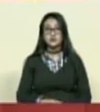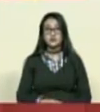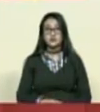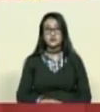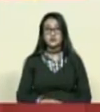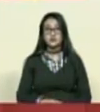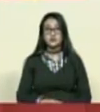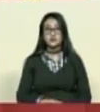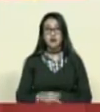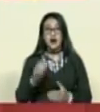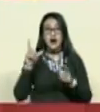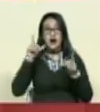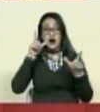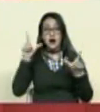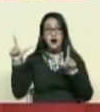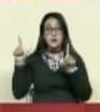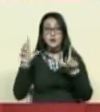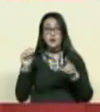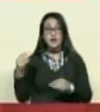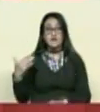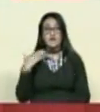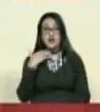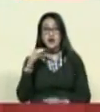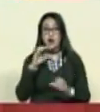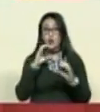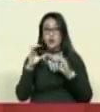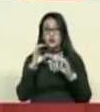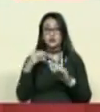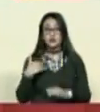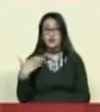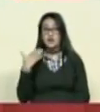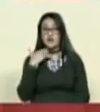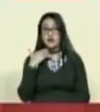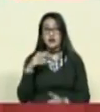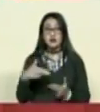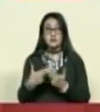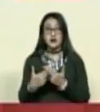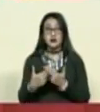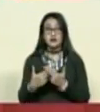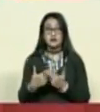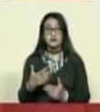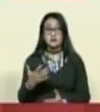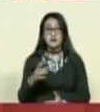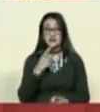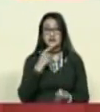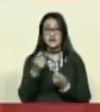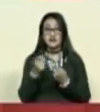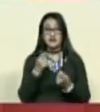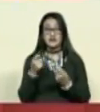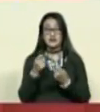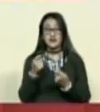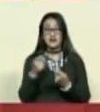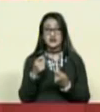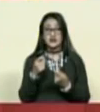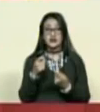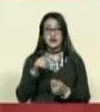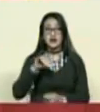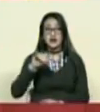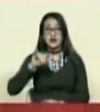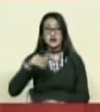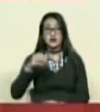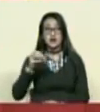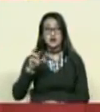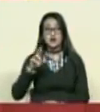Vencir, y te lo digo, no podemos fallar más en lo comunicacional. Parece la entrevista que me hizo Jordi Évole, estoy como